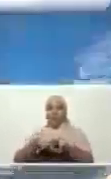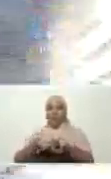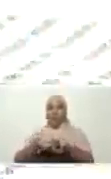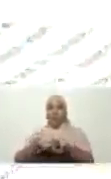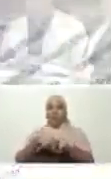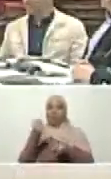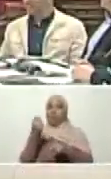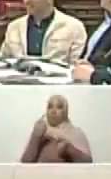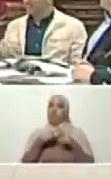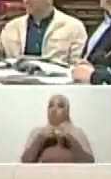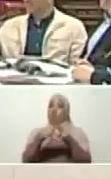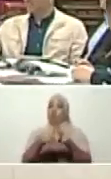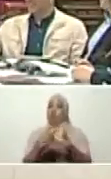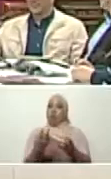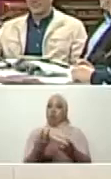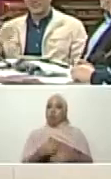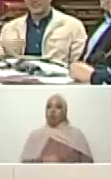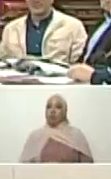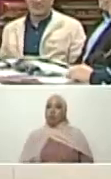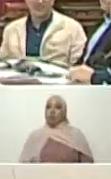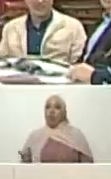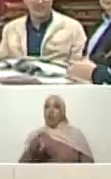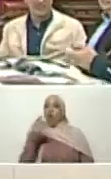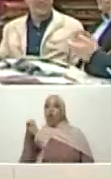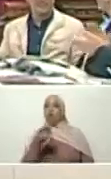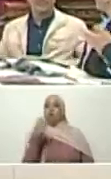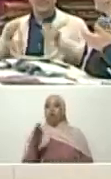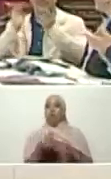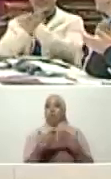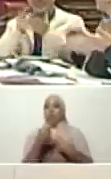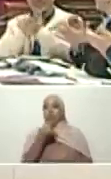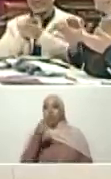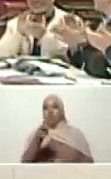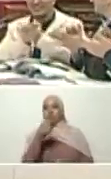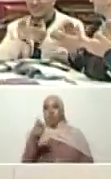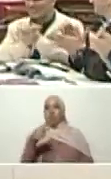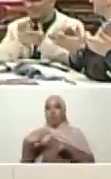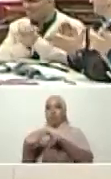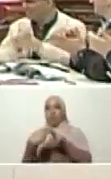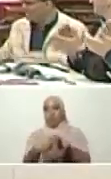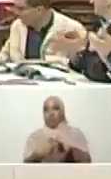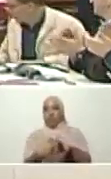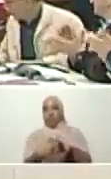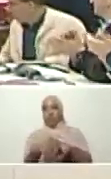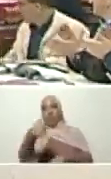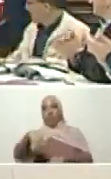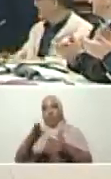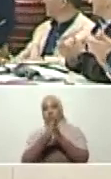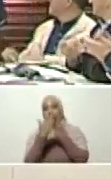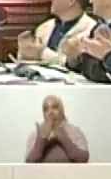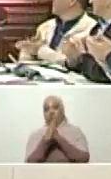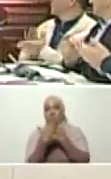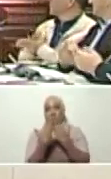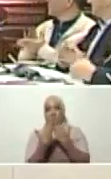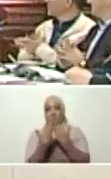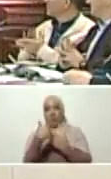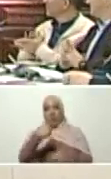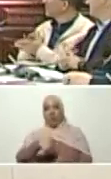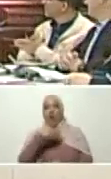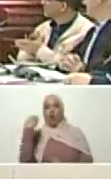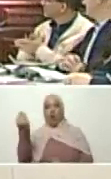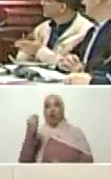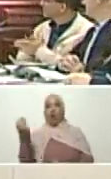Toma, pues. Voy a buscarlo por aquí. Le entrego este libro, pues. Aquí a la juventud,